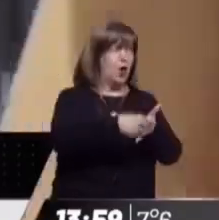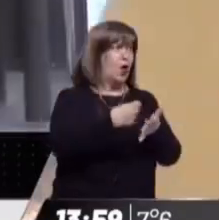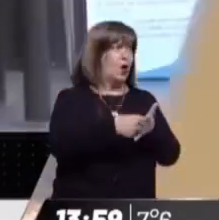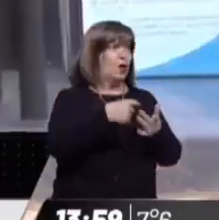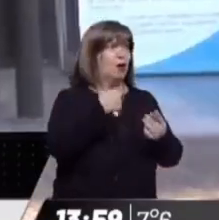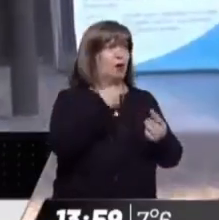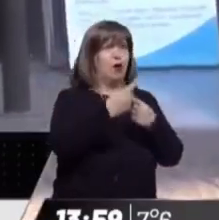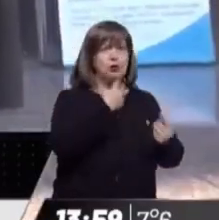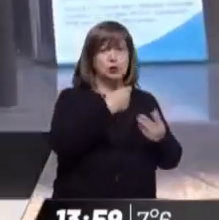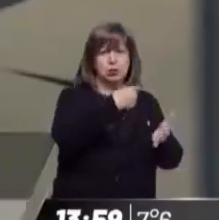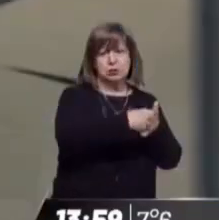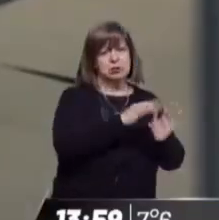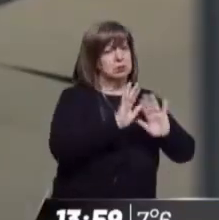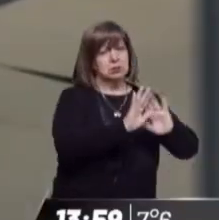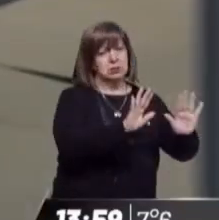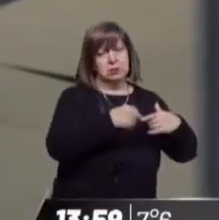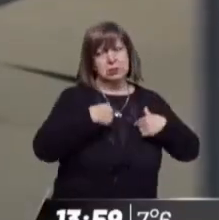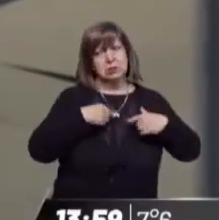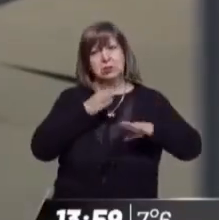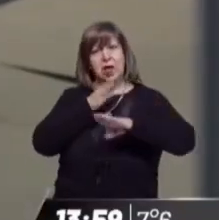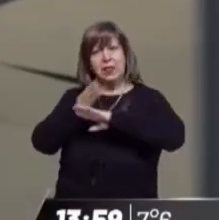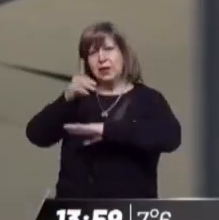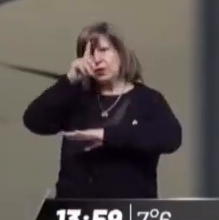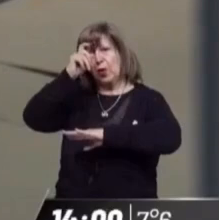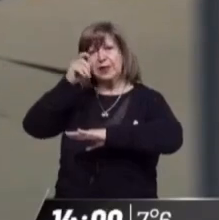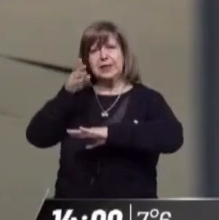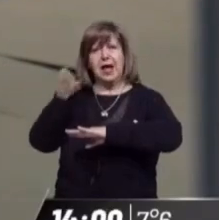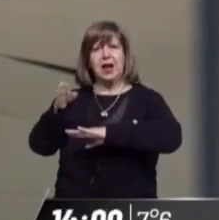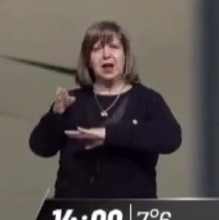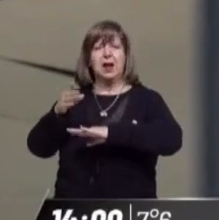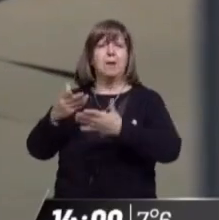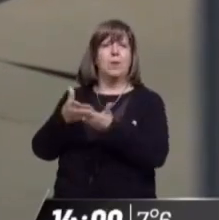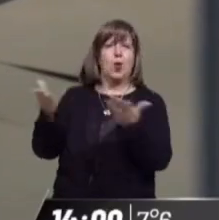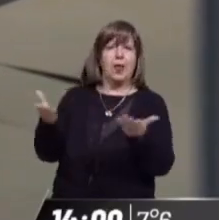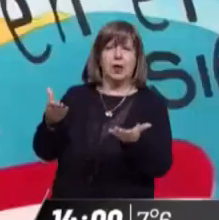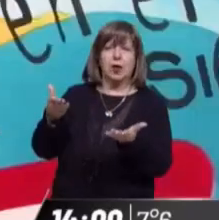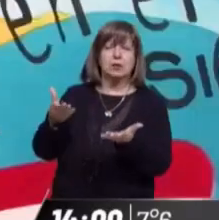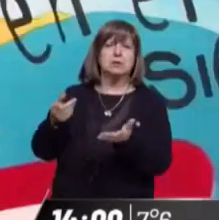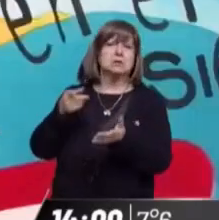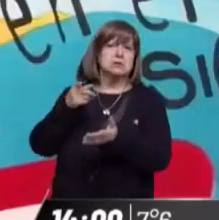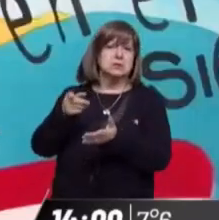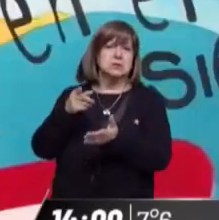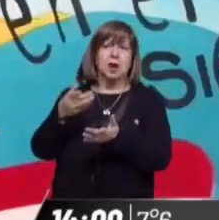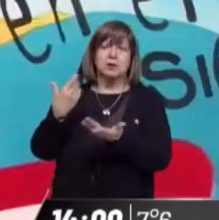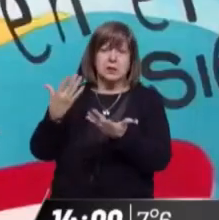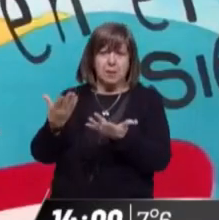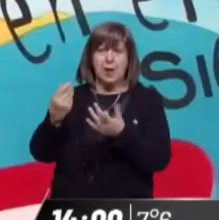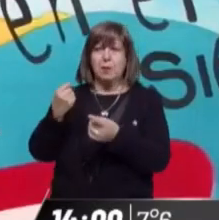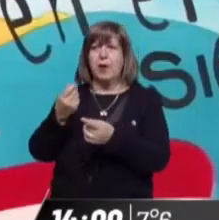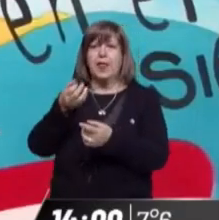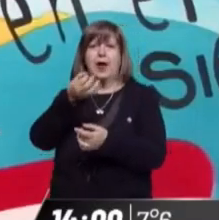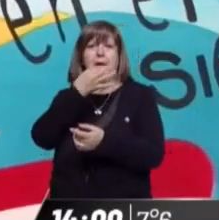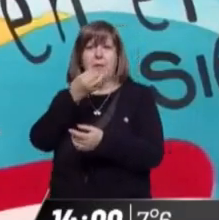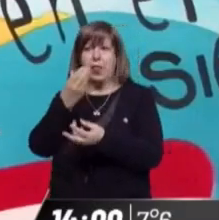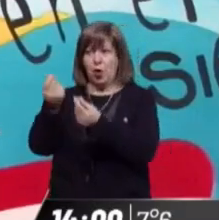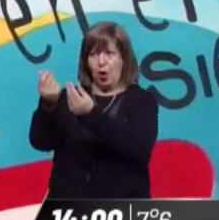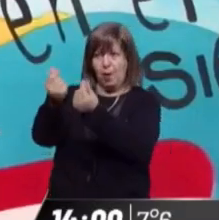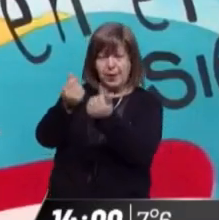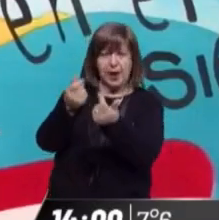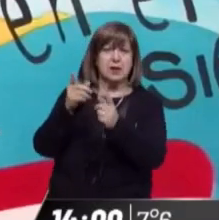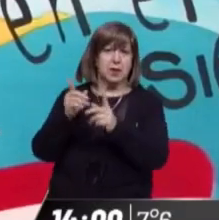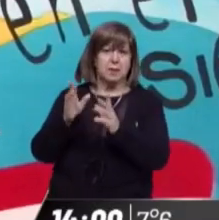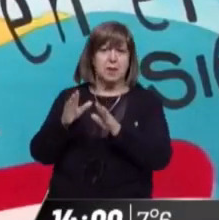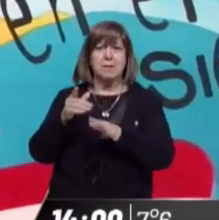entonces eh se vuelca al sector público también a buscar medicamentos en muchos casos no puede pagar el porcentaje que no le cubre la obra social Pero estamos en